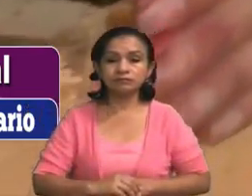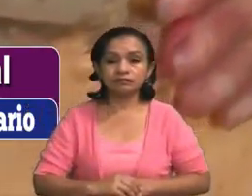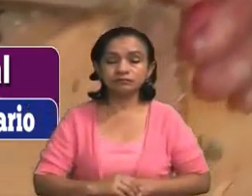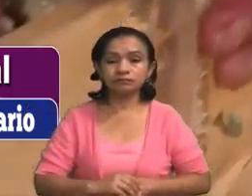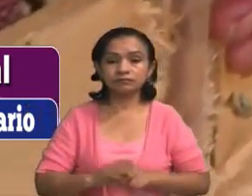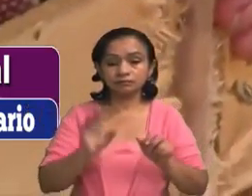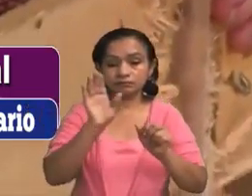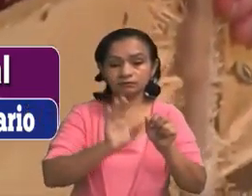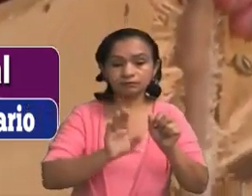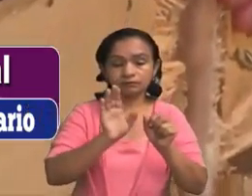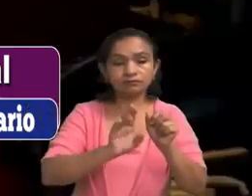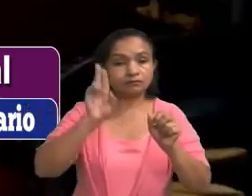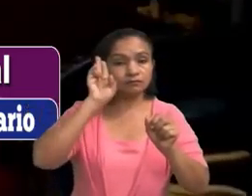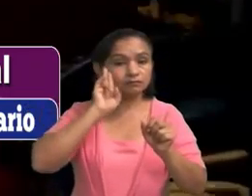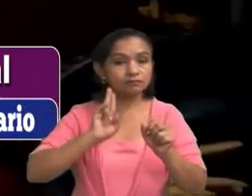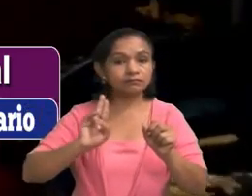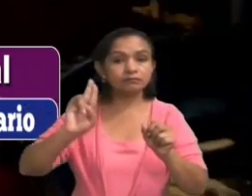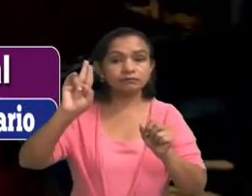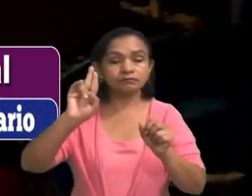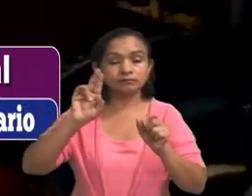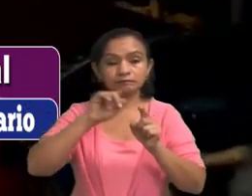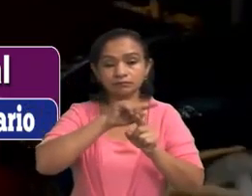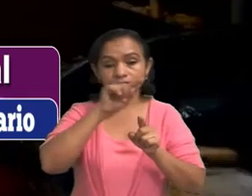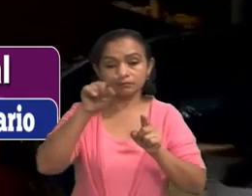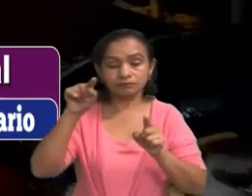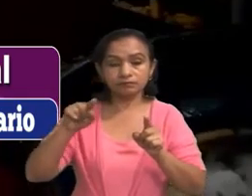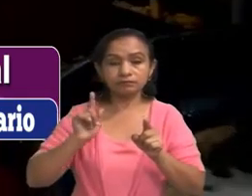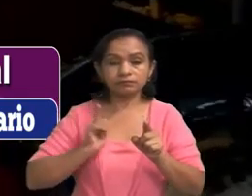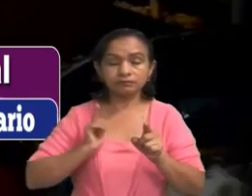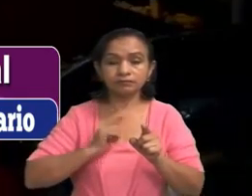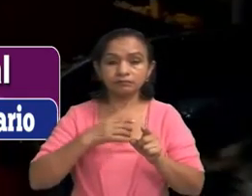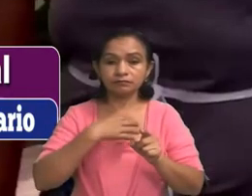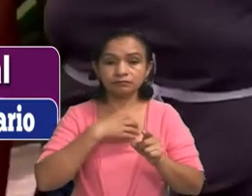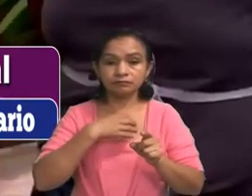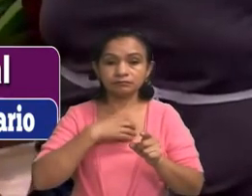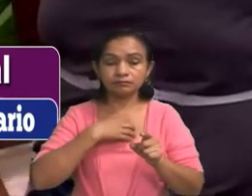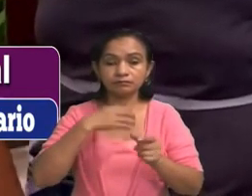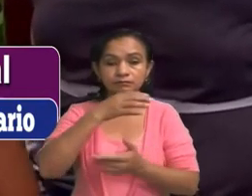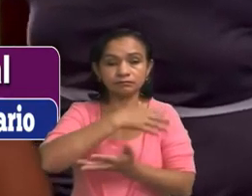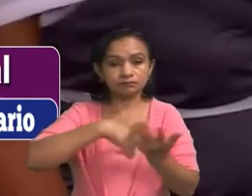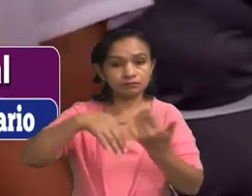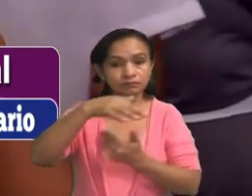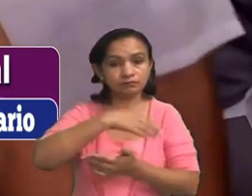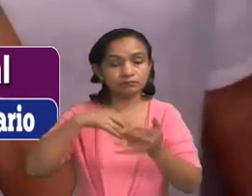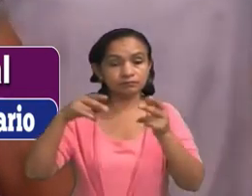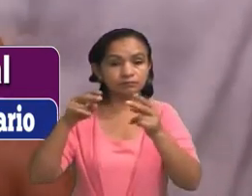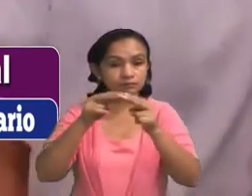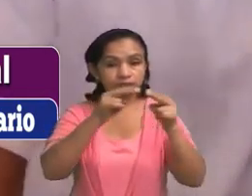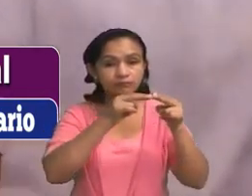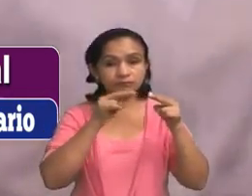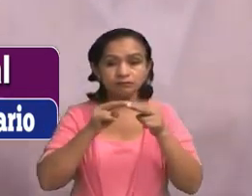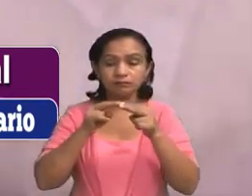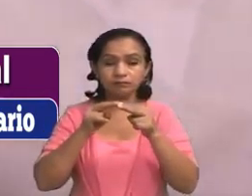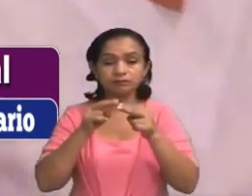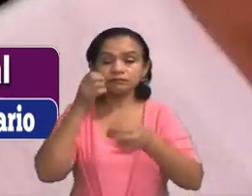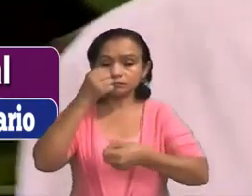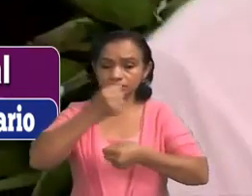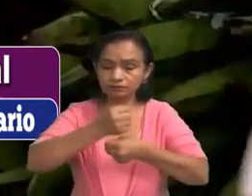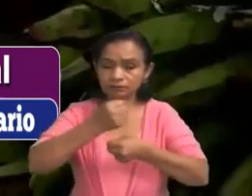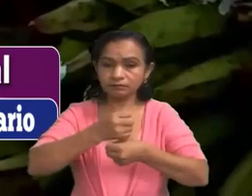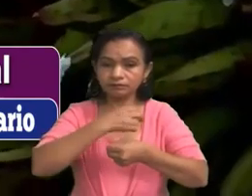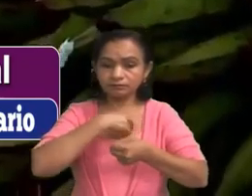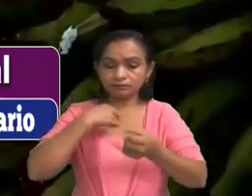Cada universidad tiene actores, tiene relaciones con las cuales se vincula el trabajo